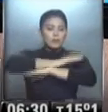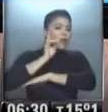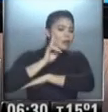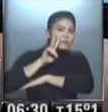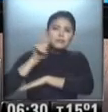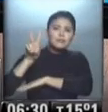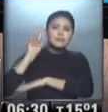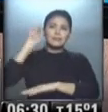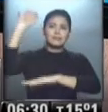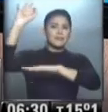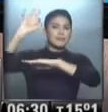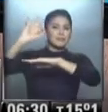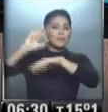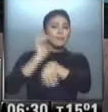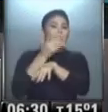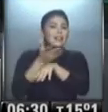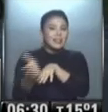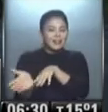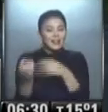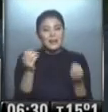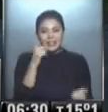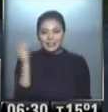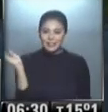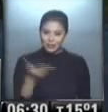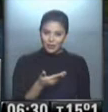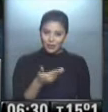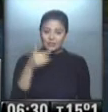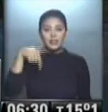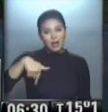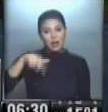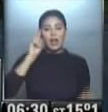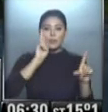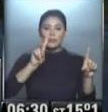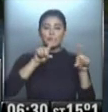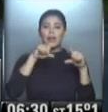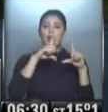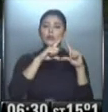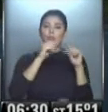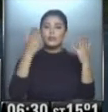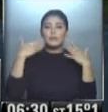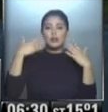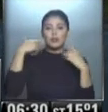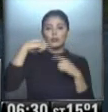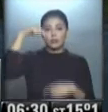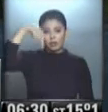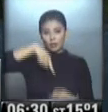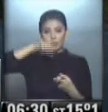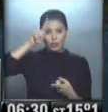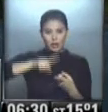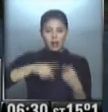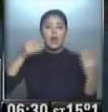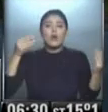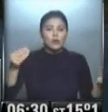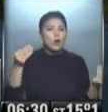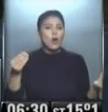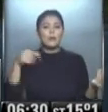Cuando se va cada vez más tarde. Muy buen día para todos. Nos vamos a ver el pronóstico para hoy, a ver qué es lo que nos anticipa, qué